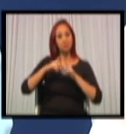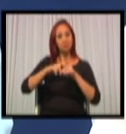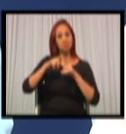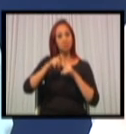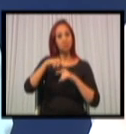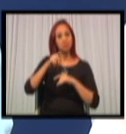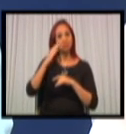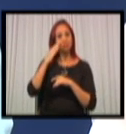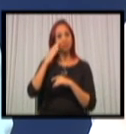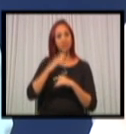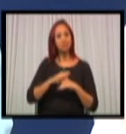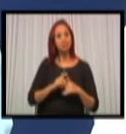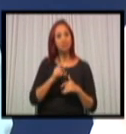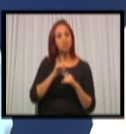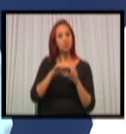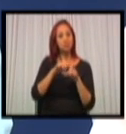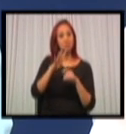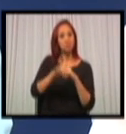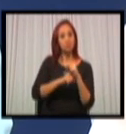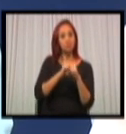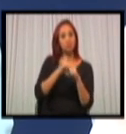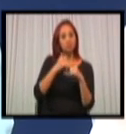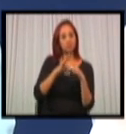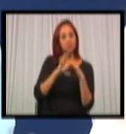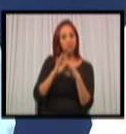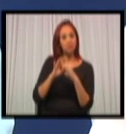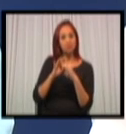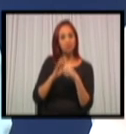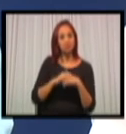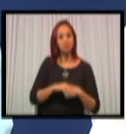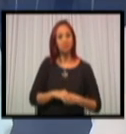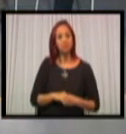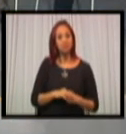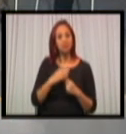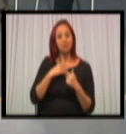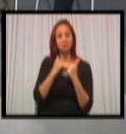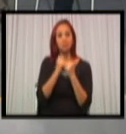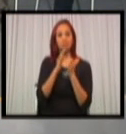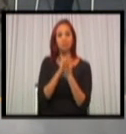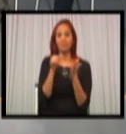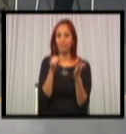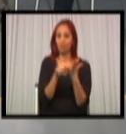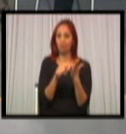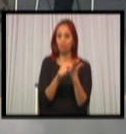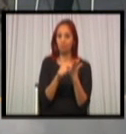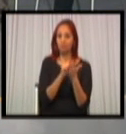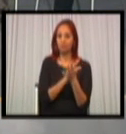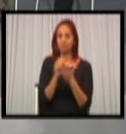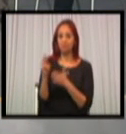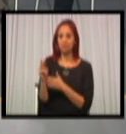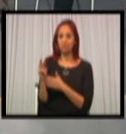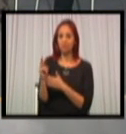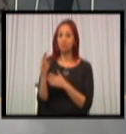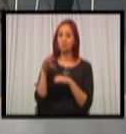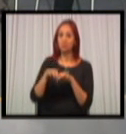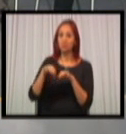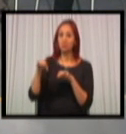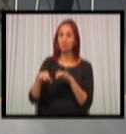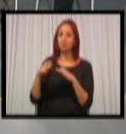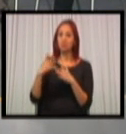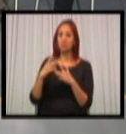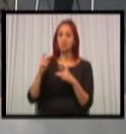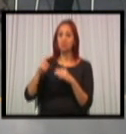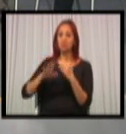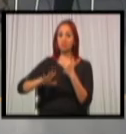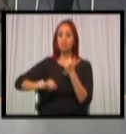ustedes creen que mi trabajo durante estos cuatro años ha sido bueno, ayúdenme con su voto. San Mateo es un cantón que necesita su